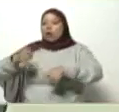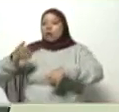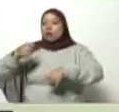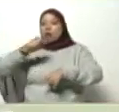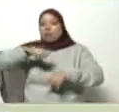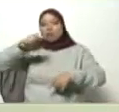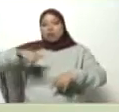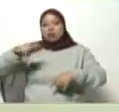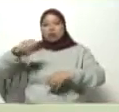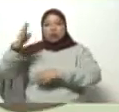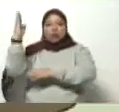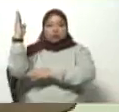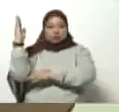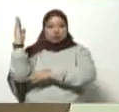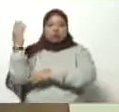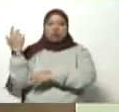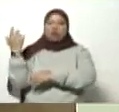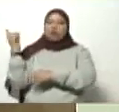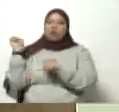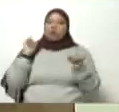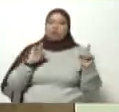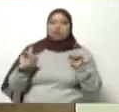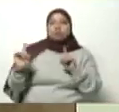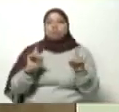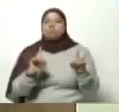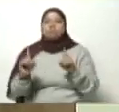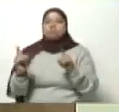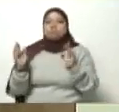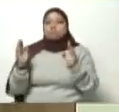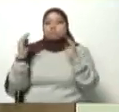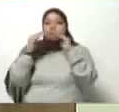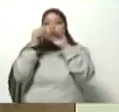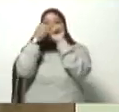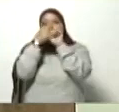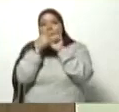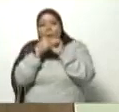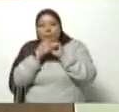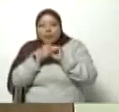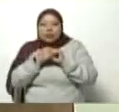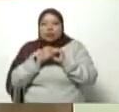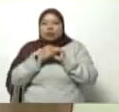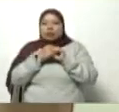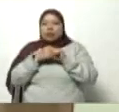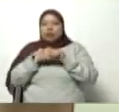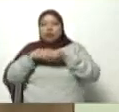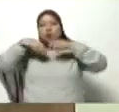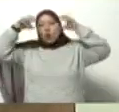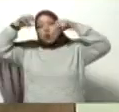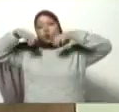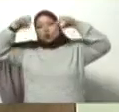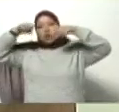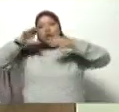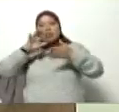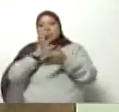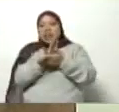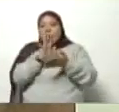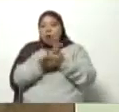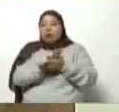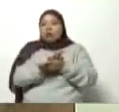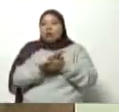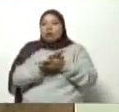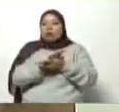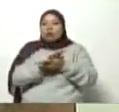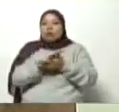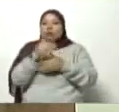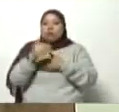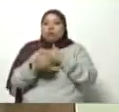gente llegó un momento que se metió debajo de la tribuna, pero apenas comenzó, dejó de llover así a cántaros y comenzó